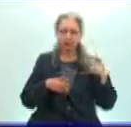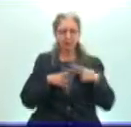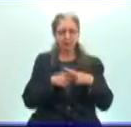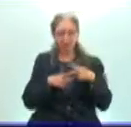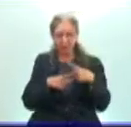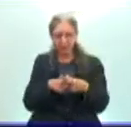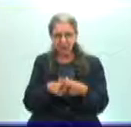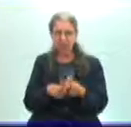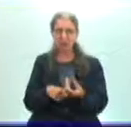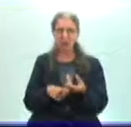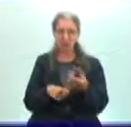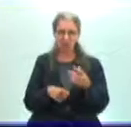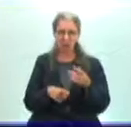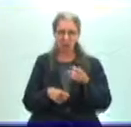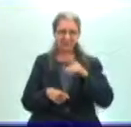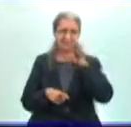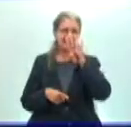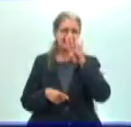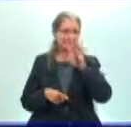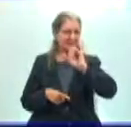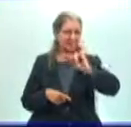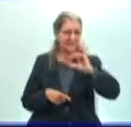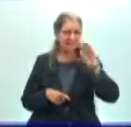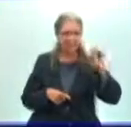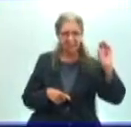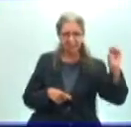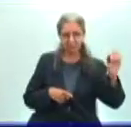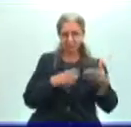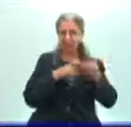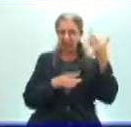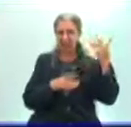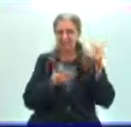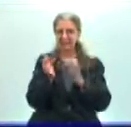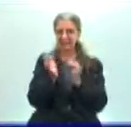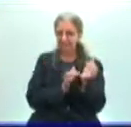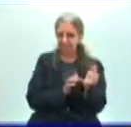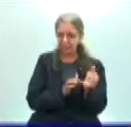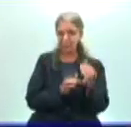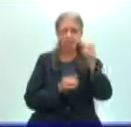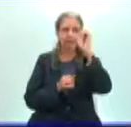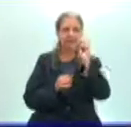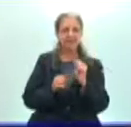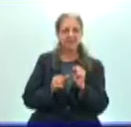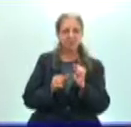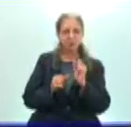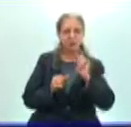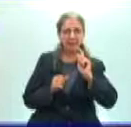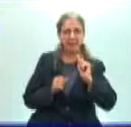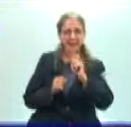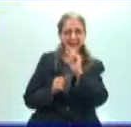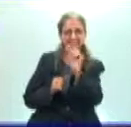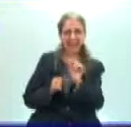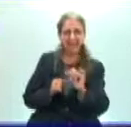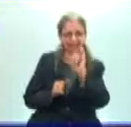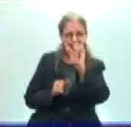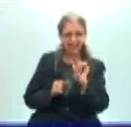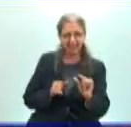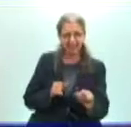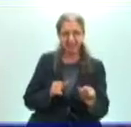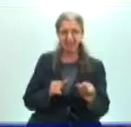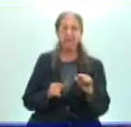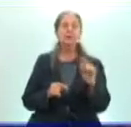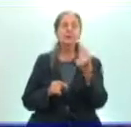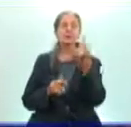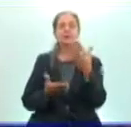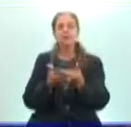alrededor del año 600 a.C., que vivió en el sur de Italia la mayor parte de su vida. Y además fue el primero en probar una relación que se